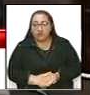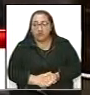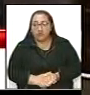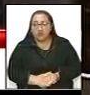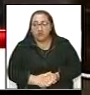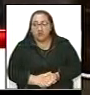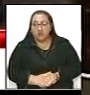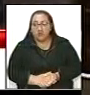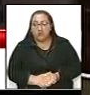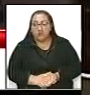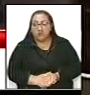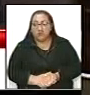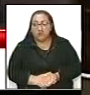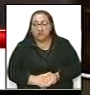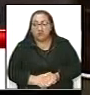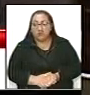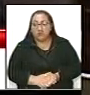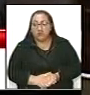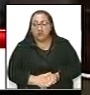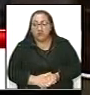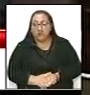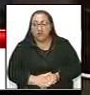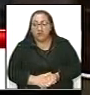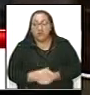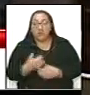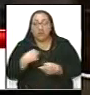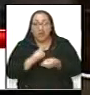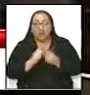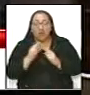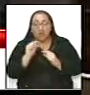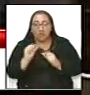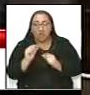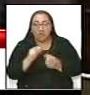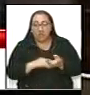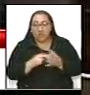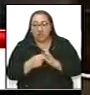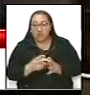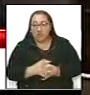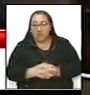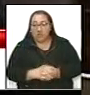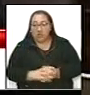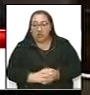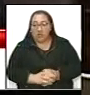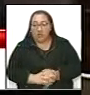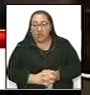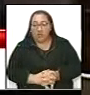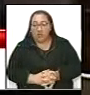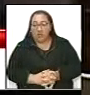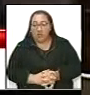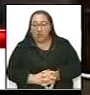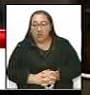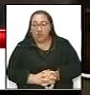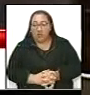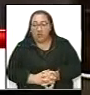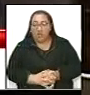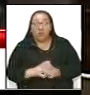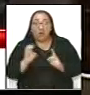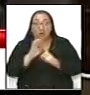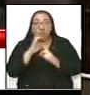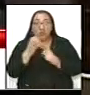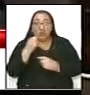Presidente, lo que tenemos que cambiar es un poco el concepto, la